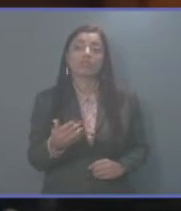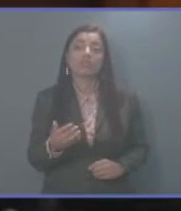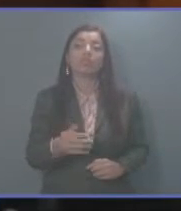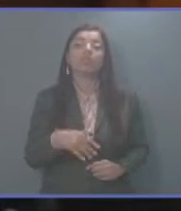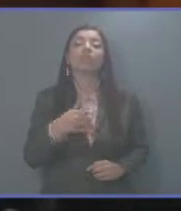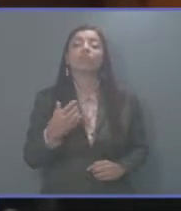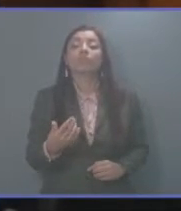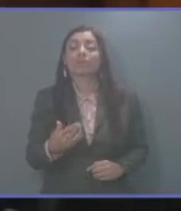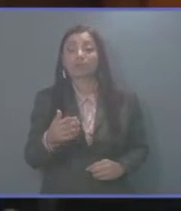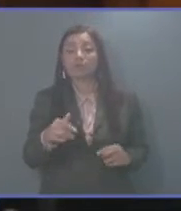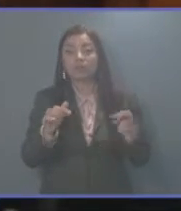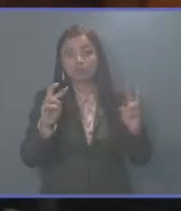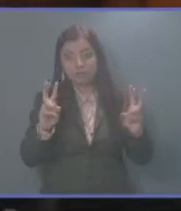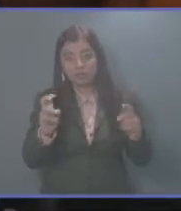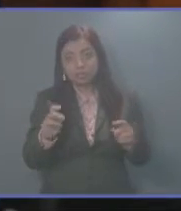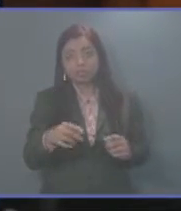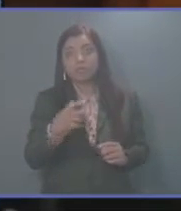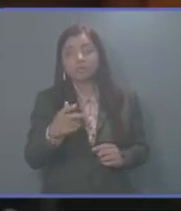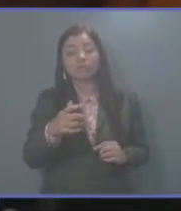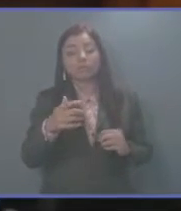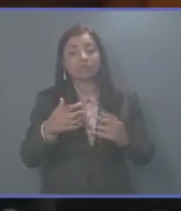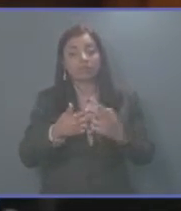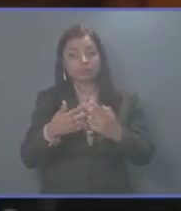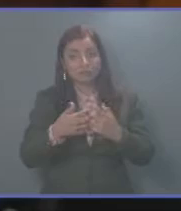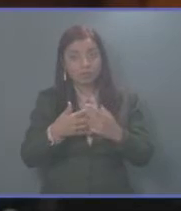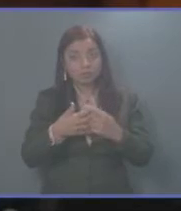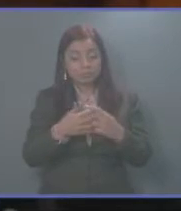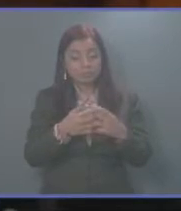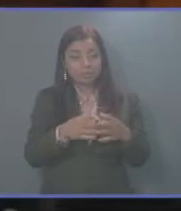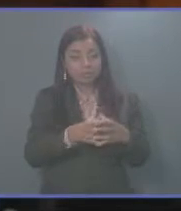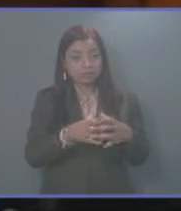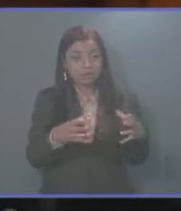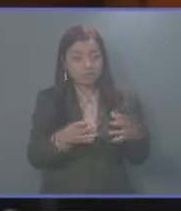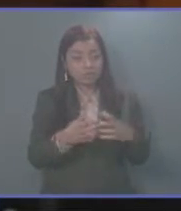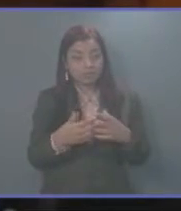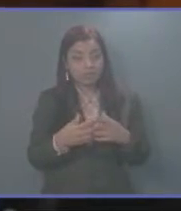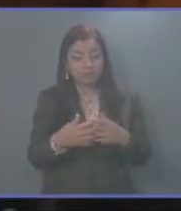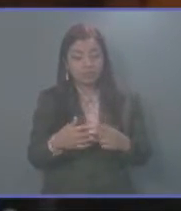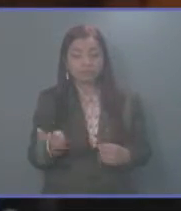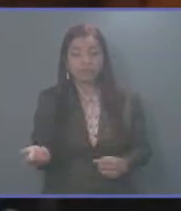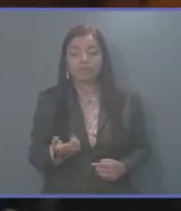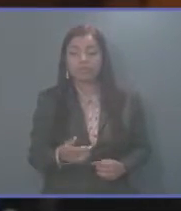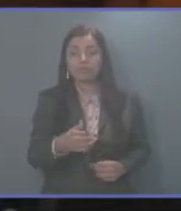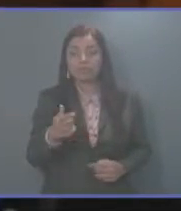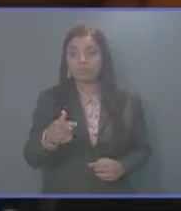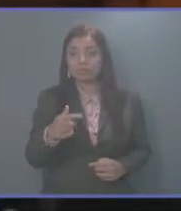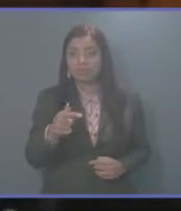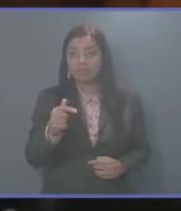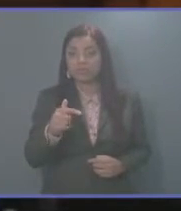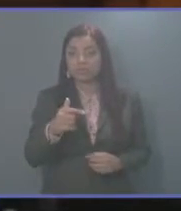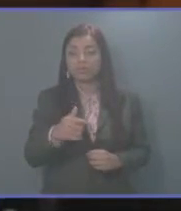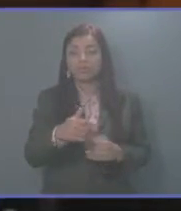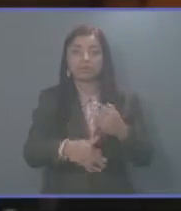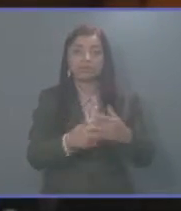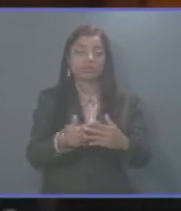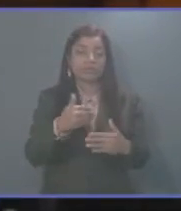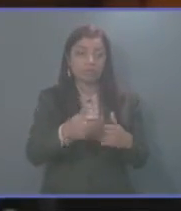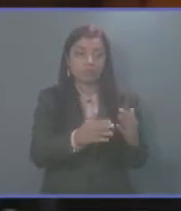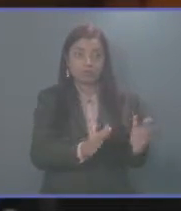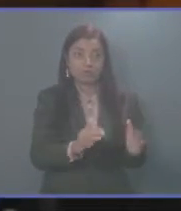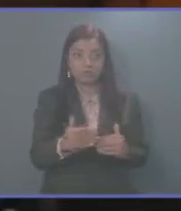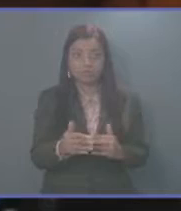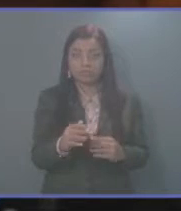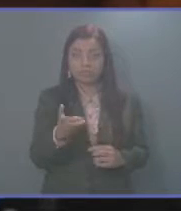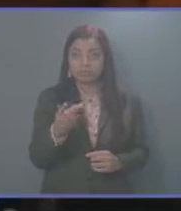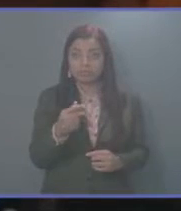Para el caso de las microempresas y artesanos, el cubículo donde se realice la